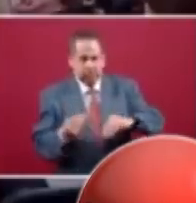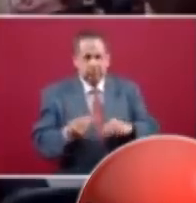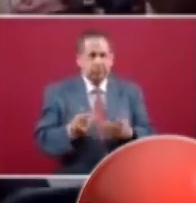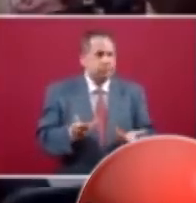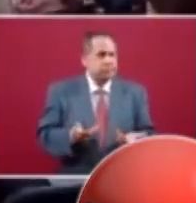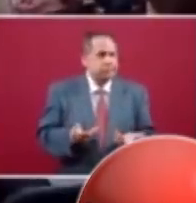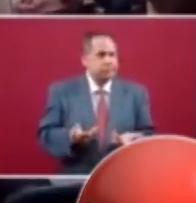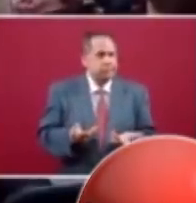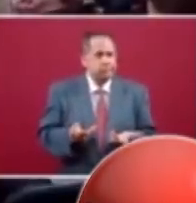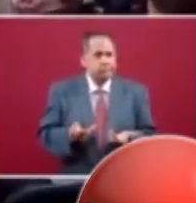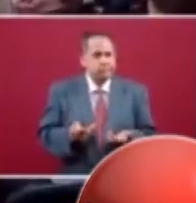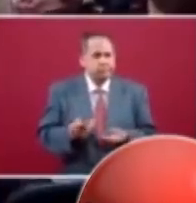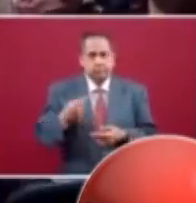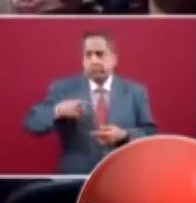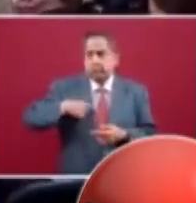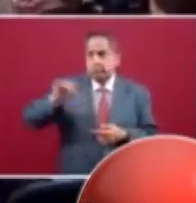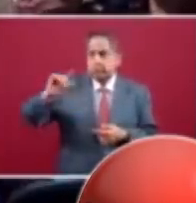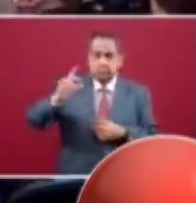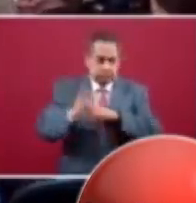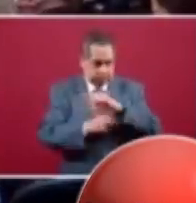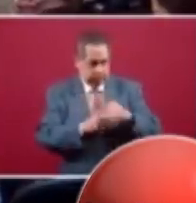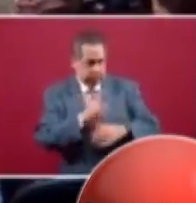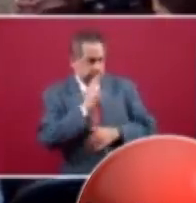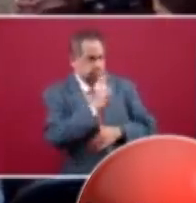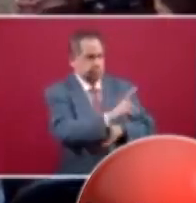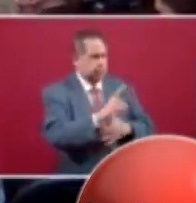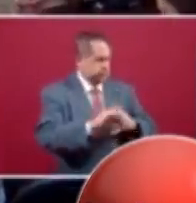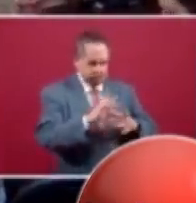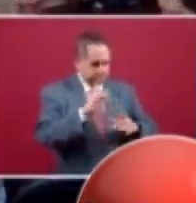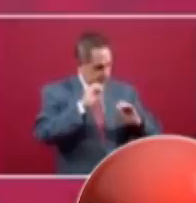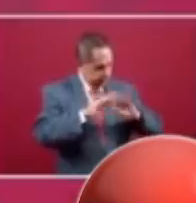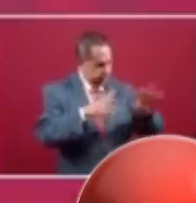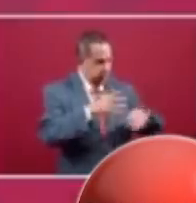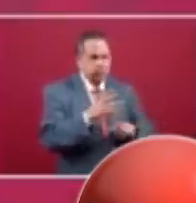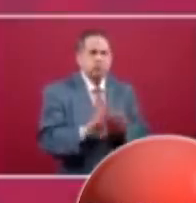el servidor público posibilidad